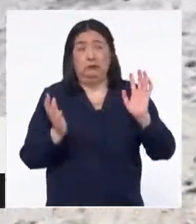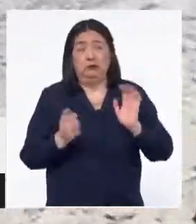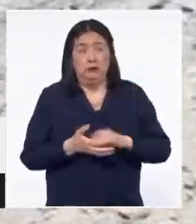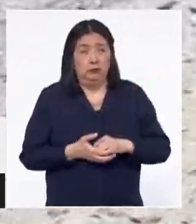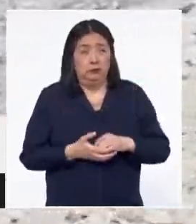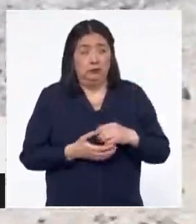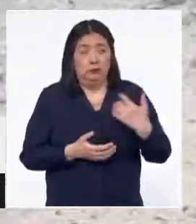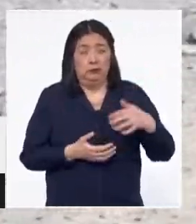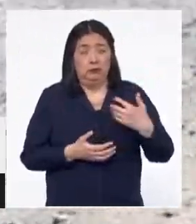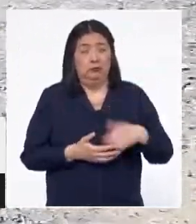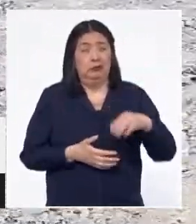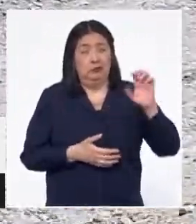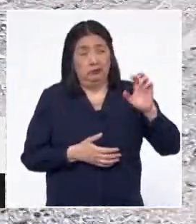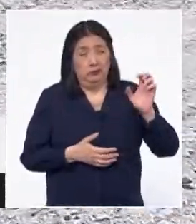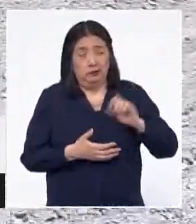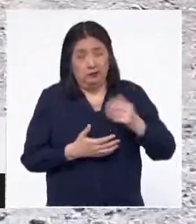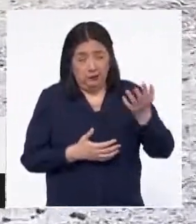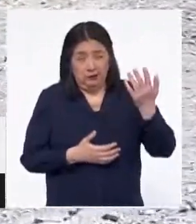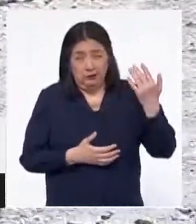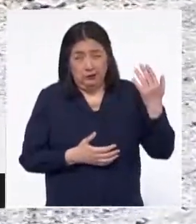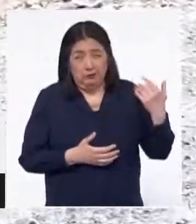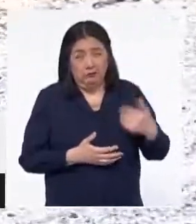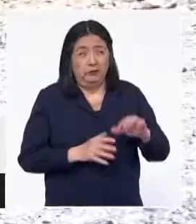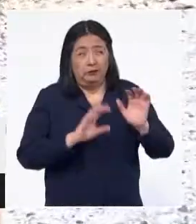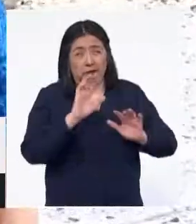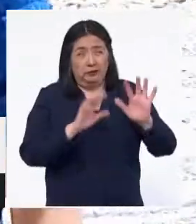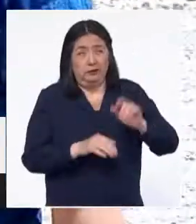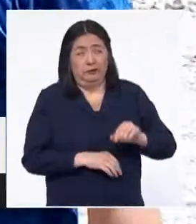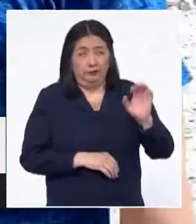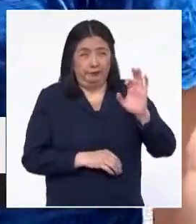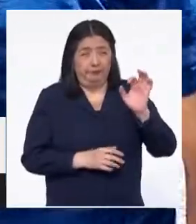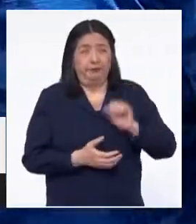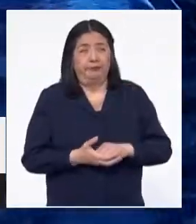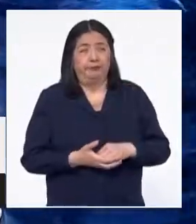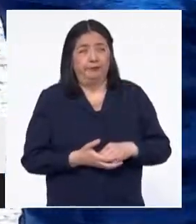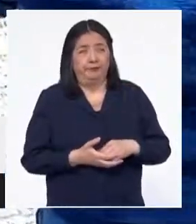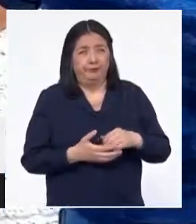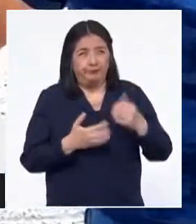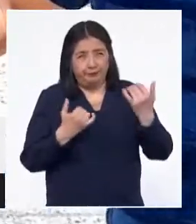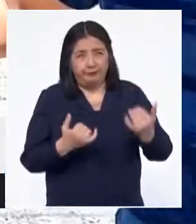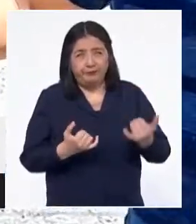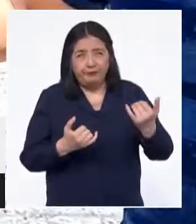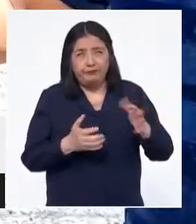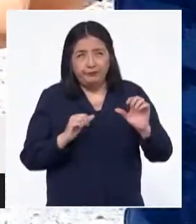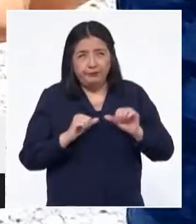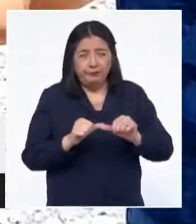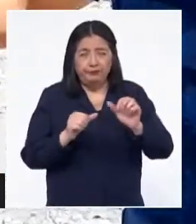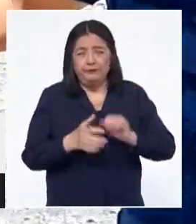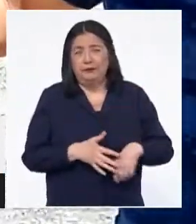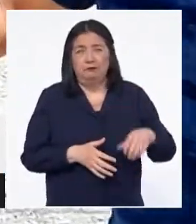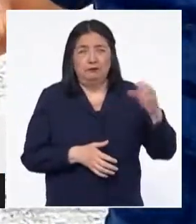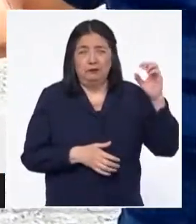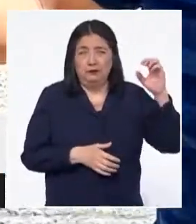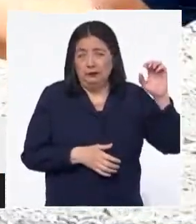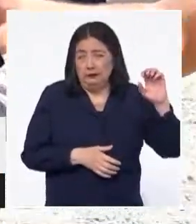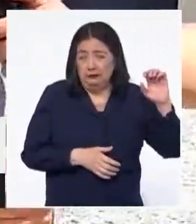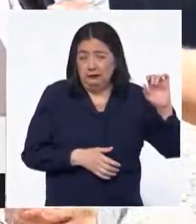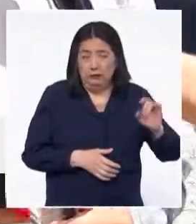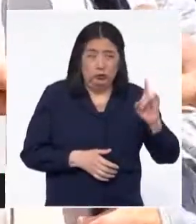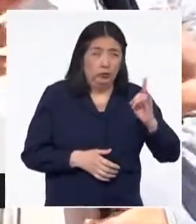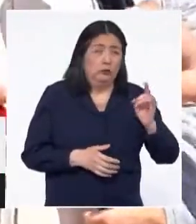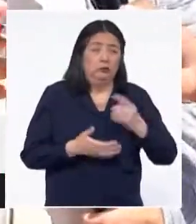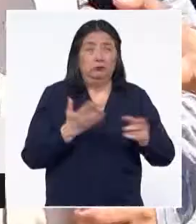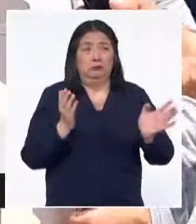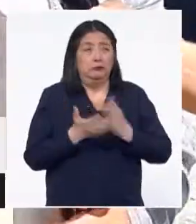de una emergencia declarada desde la quincena de febrero y hasta la actualidad seguimos en emergencia, pero no